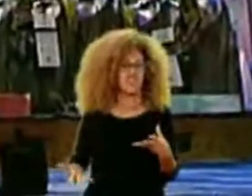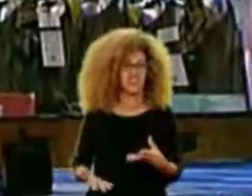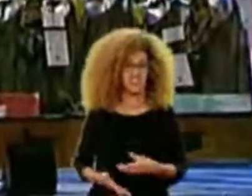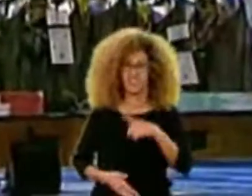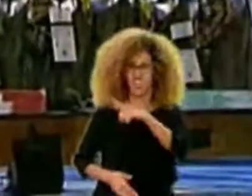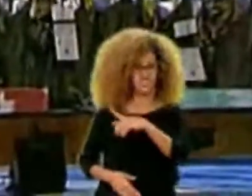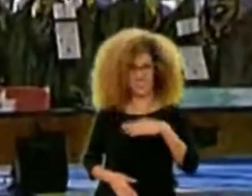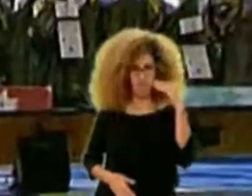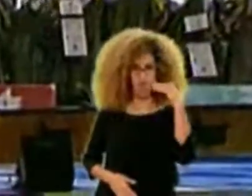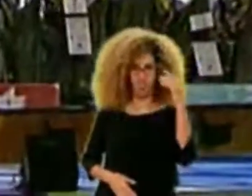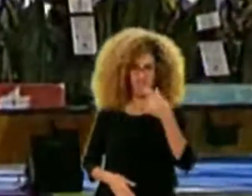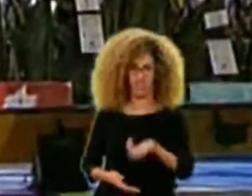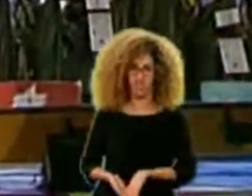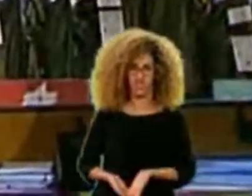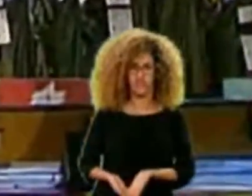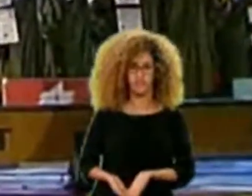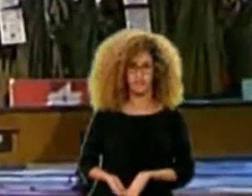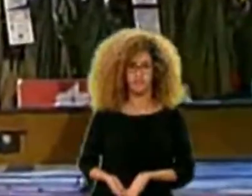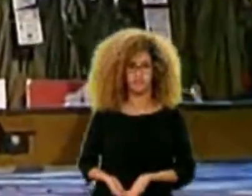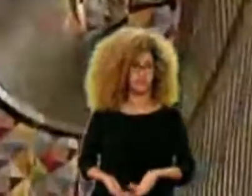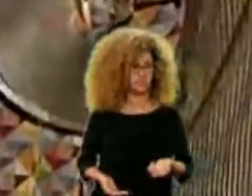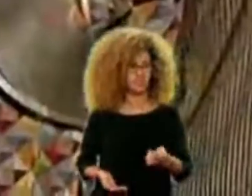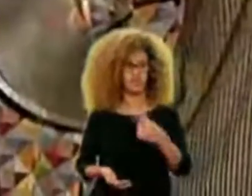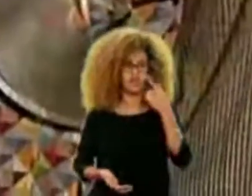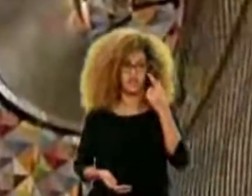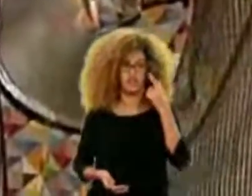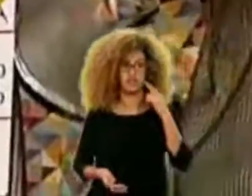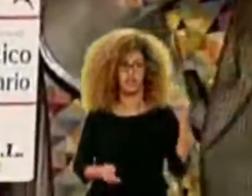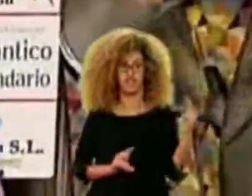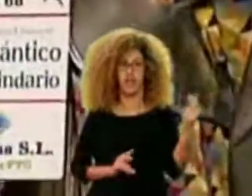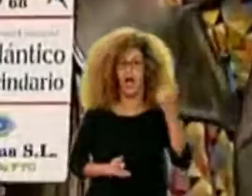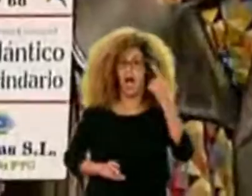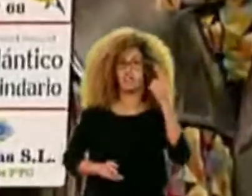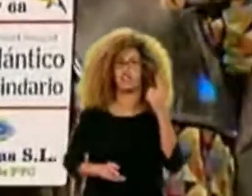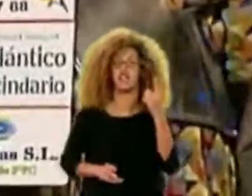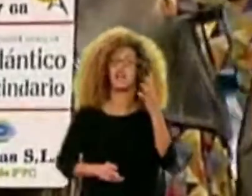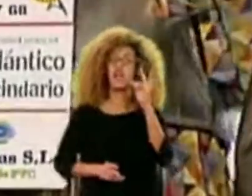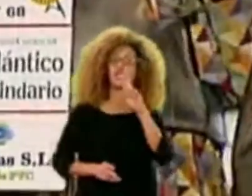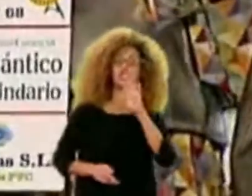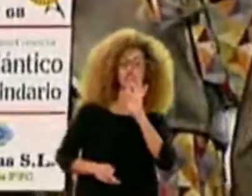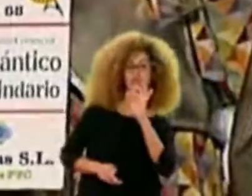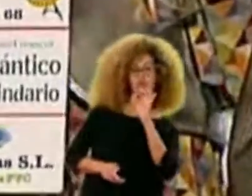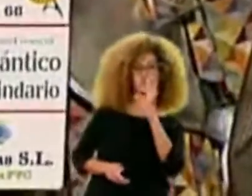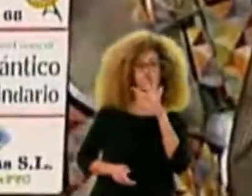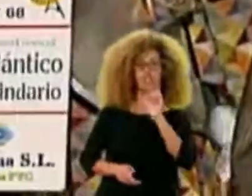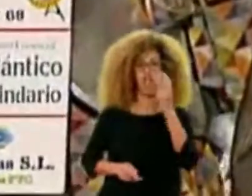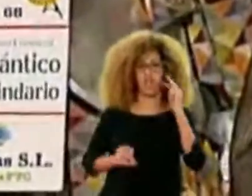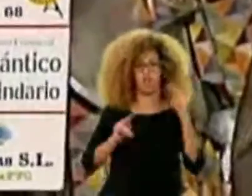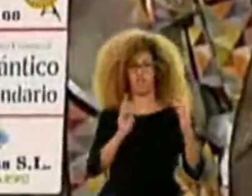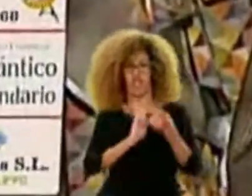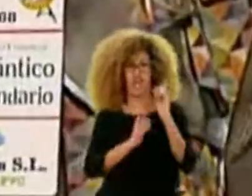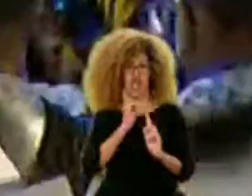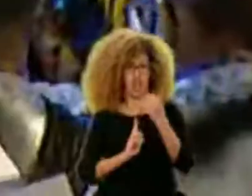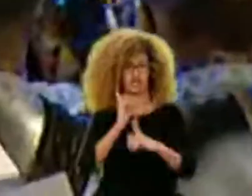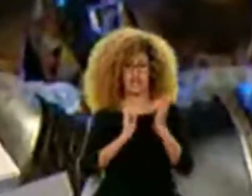norma. Mira, este lo trinca merodeándome. Juan Espino, el trota. Y de la pardelera que le hinca los tallos como una pita,